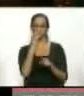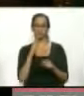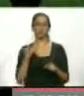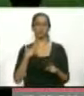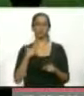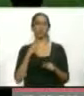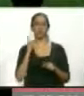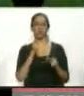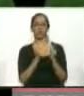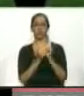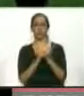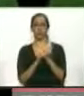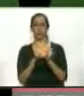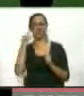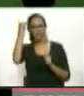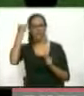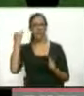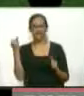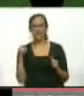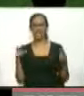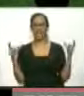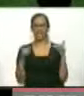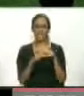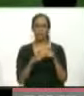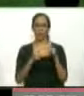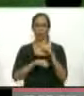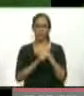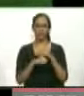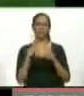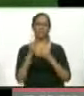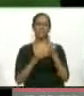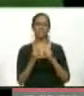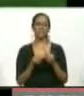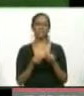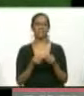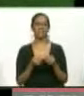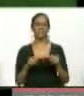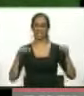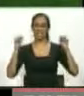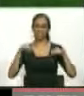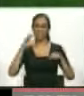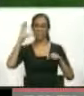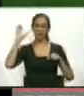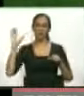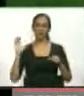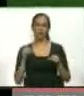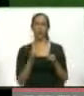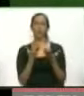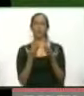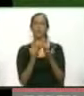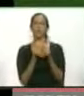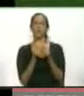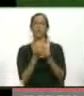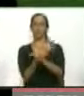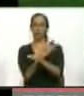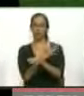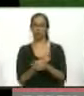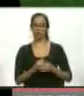deportivo se imaginan el equipazo de fútbol que se armaría si los cracks de estos países jugarán juntos